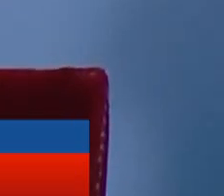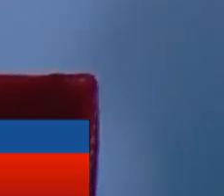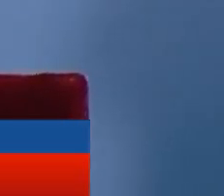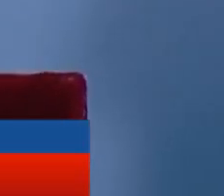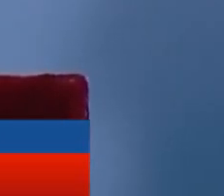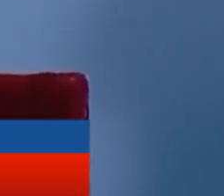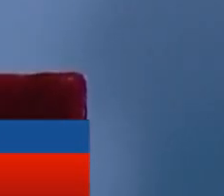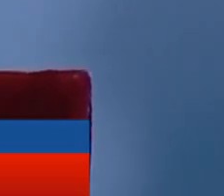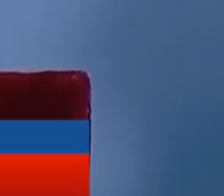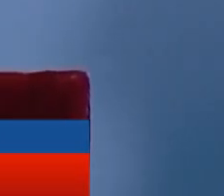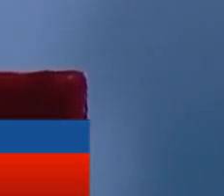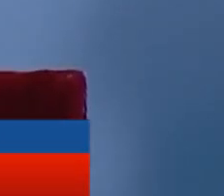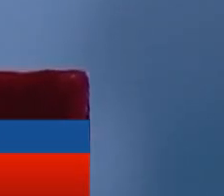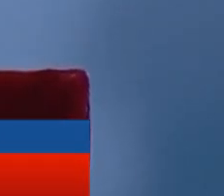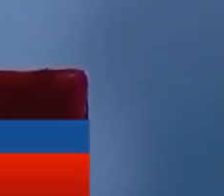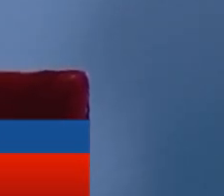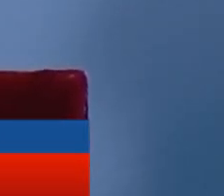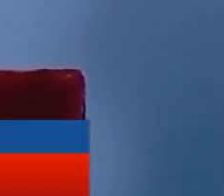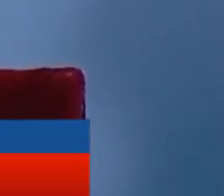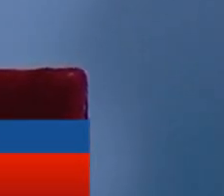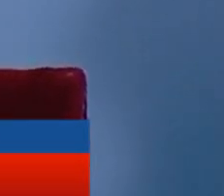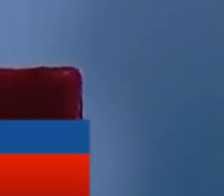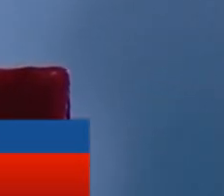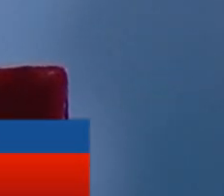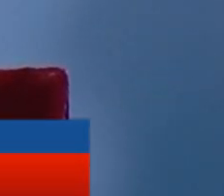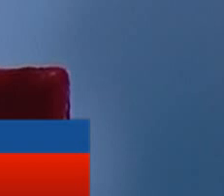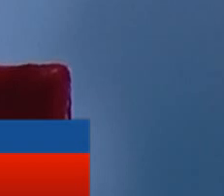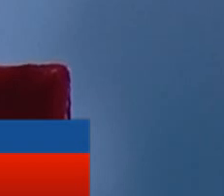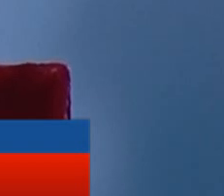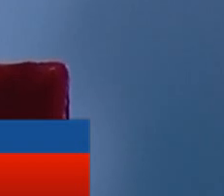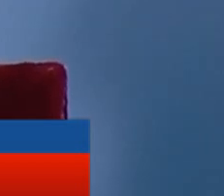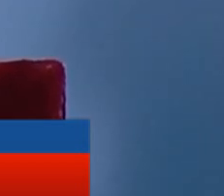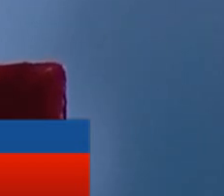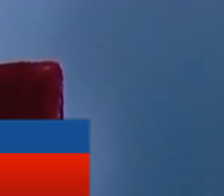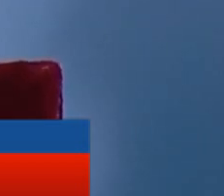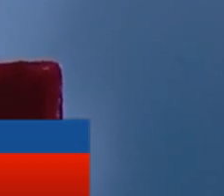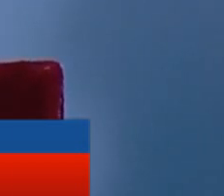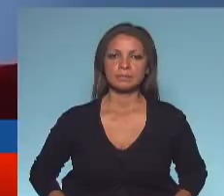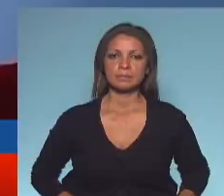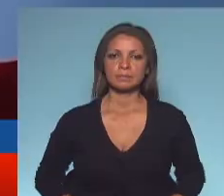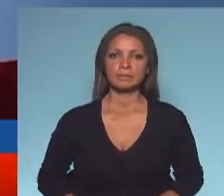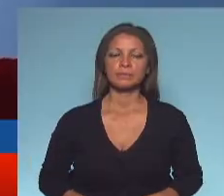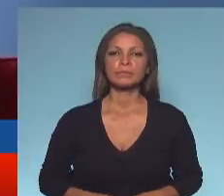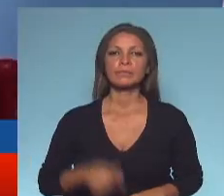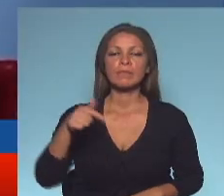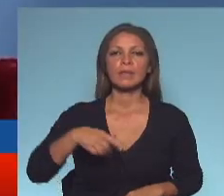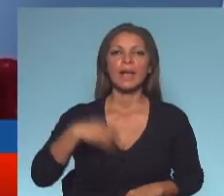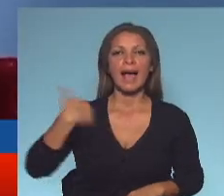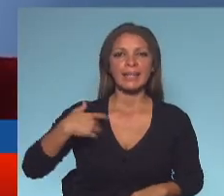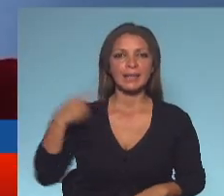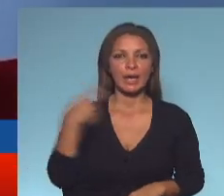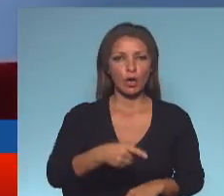buenas tardes a todas y a todos. En esta segunda reunión de este año 2021 de Argentina contra el Hambre,